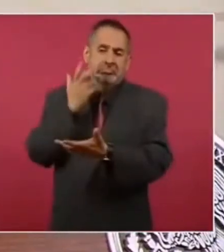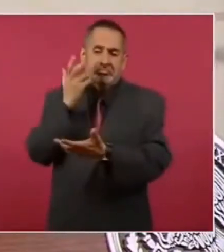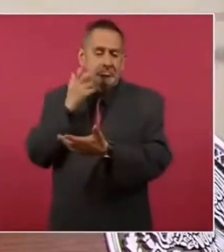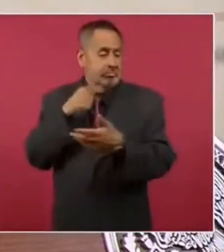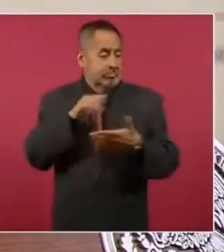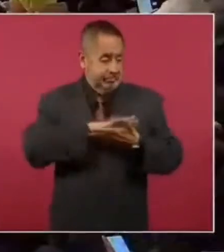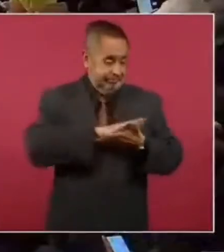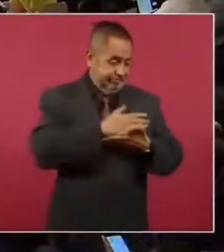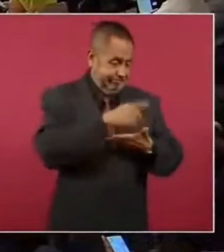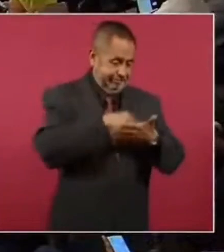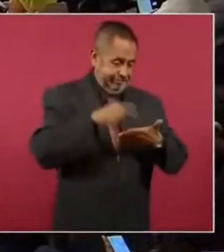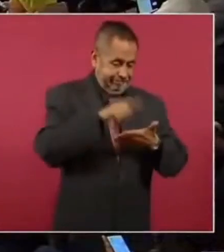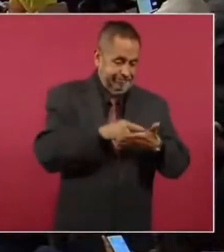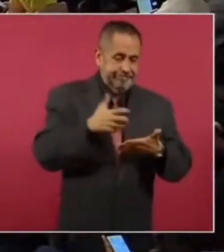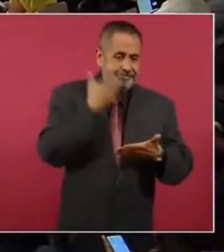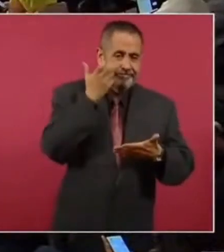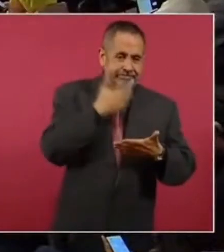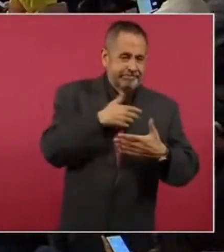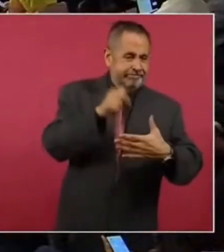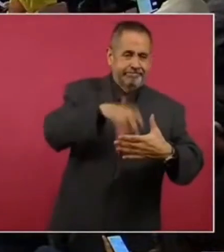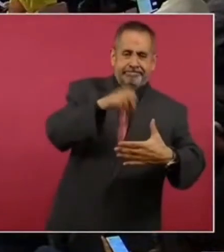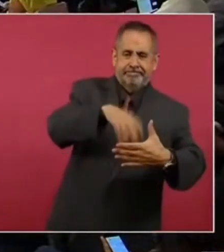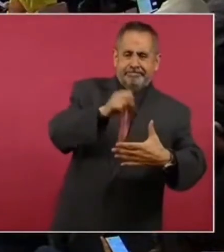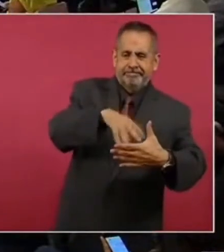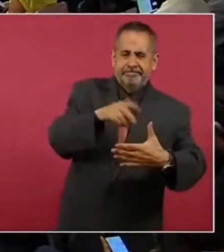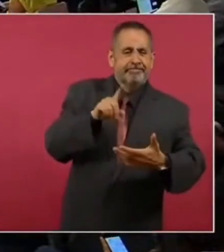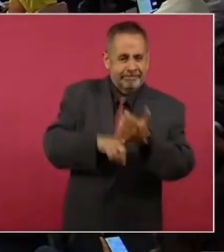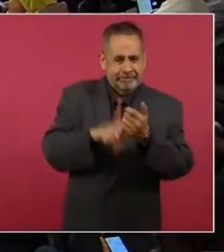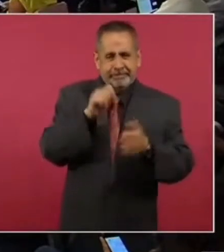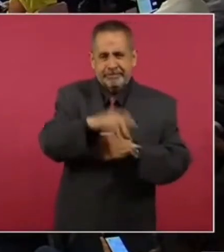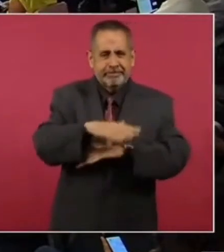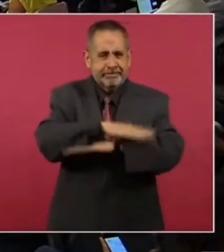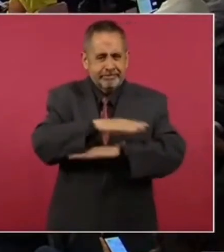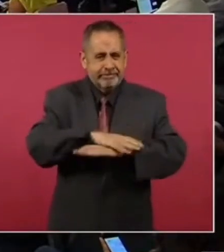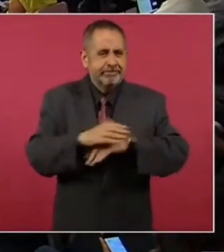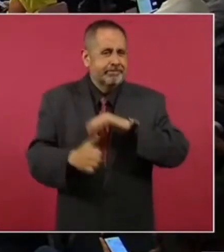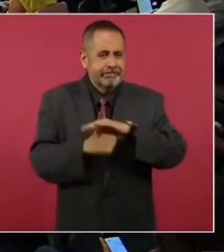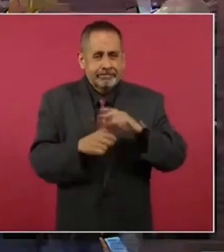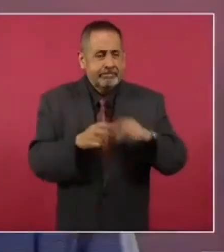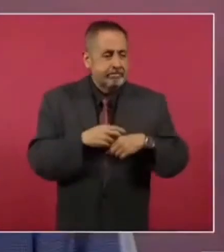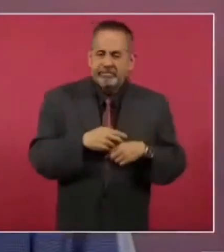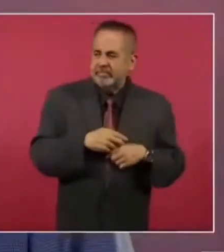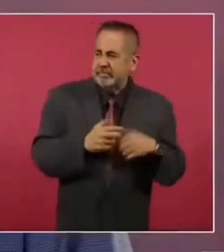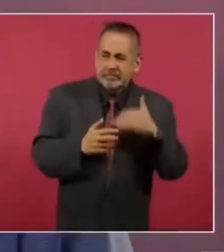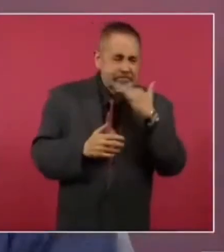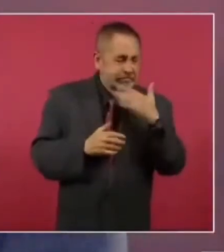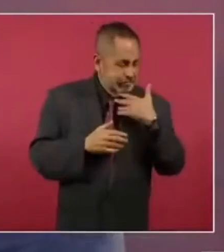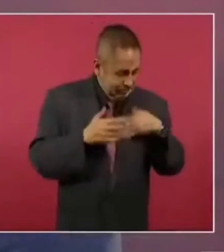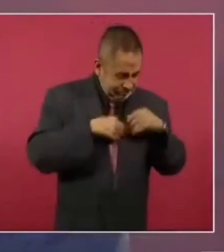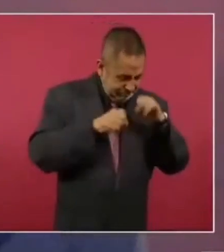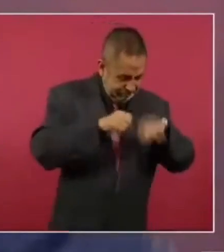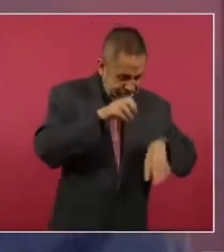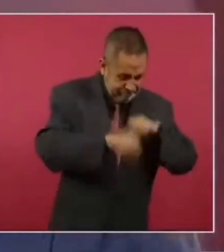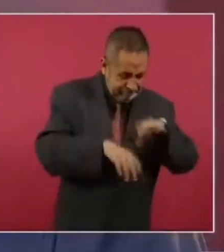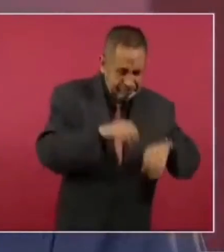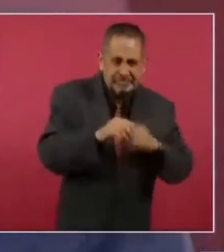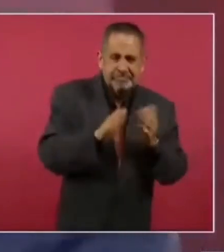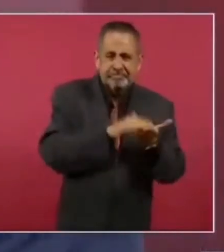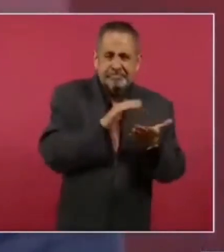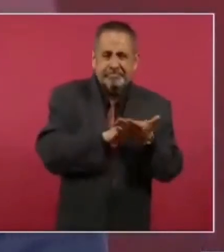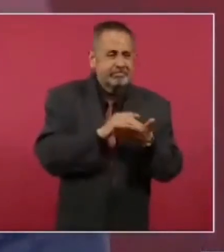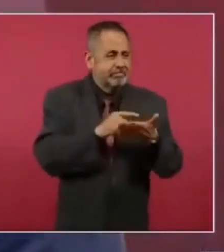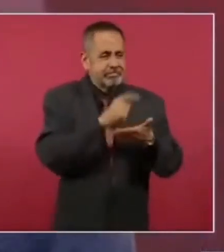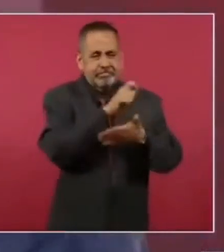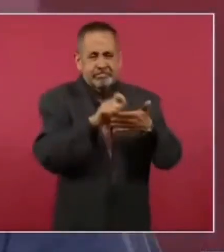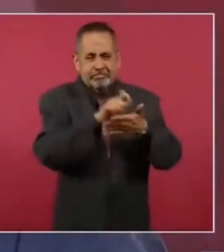hacían los de la mesa, los de las casillas, que recibían la papelería, por lo